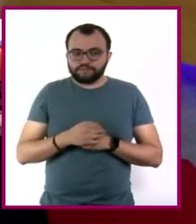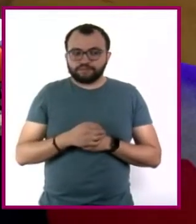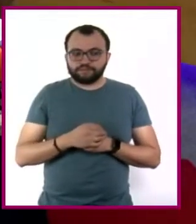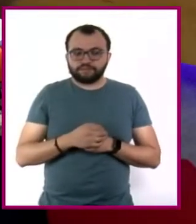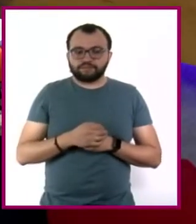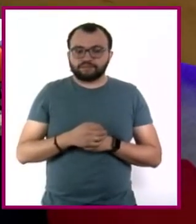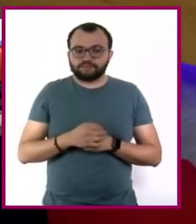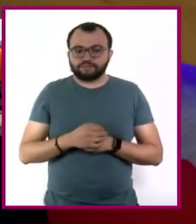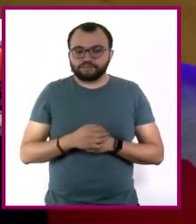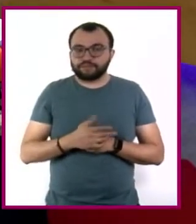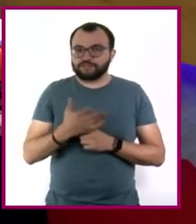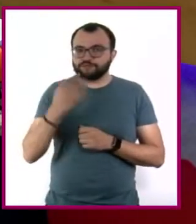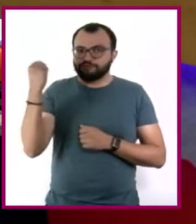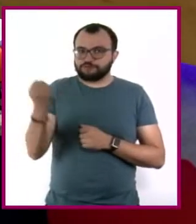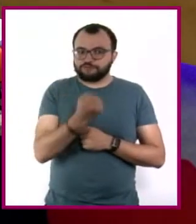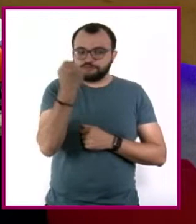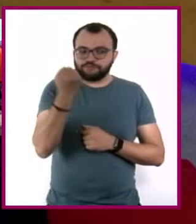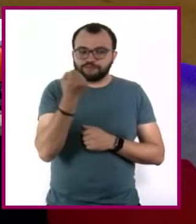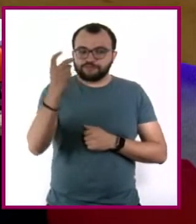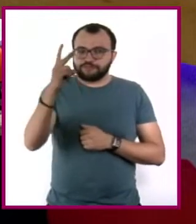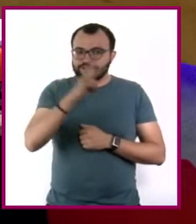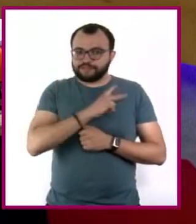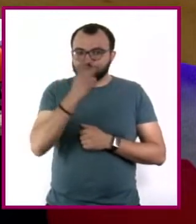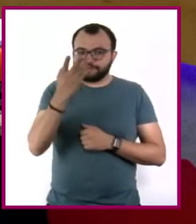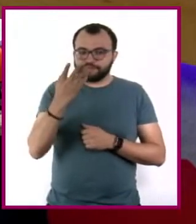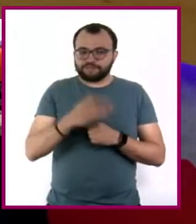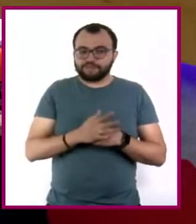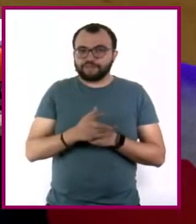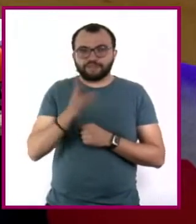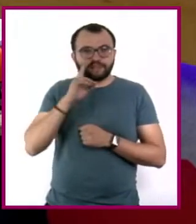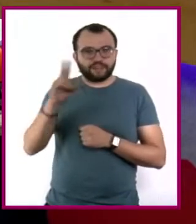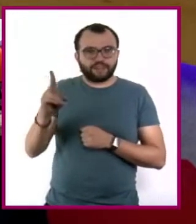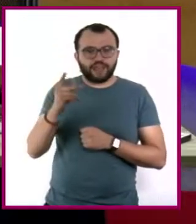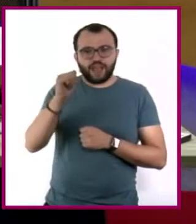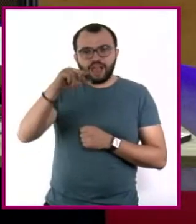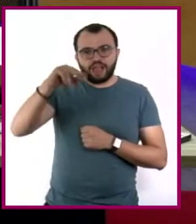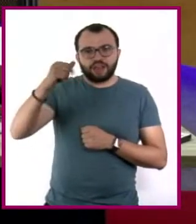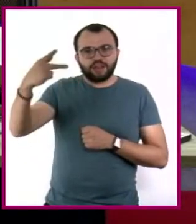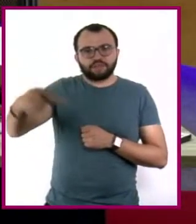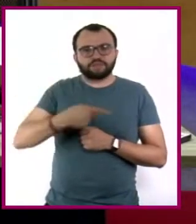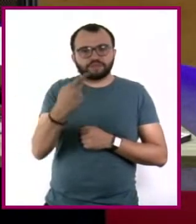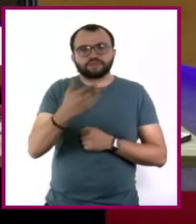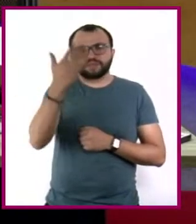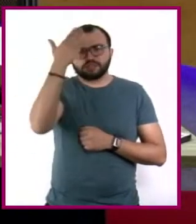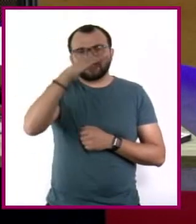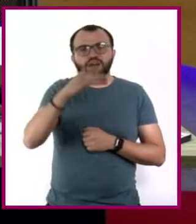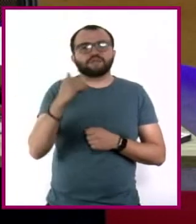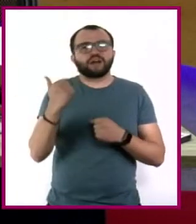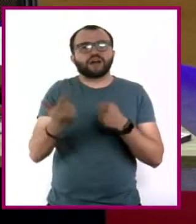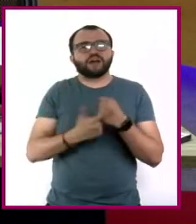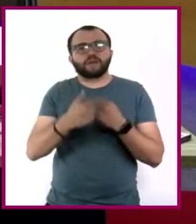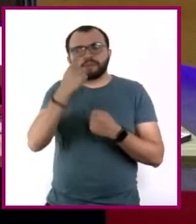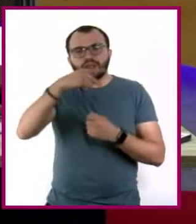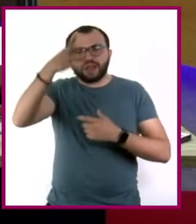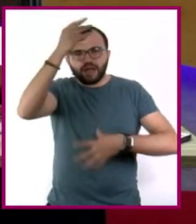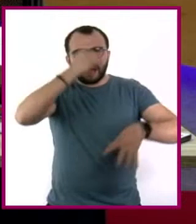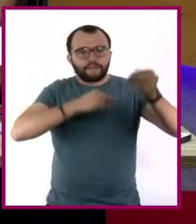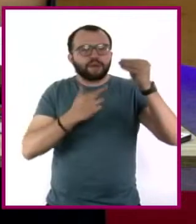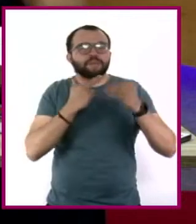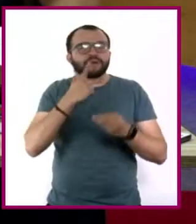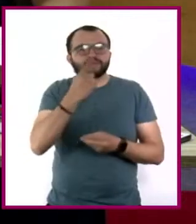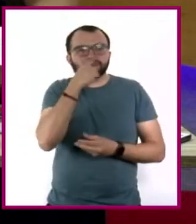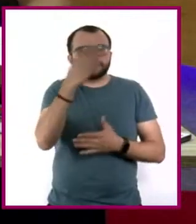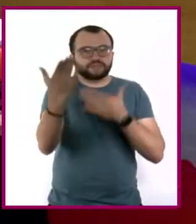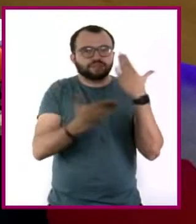Ay, además, qué suerte la mía. Ay, mira, dice Ana, nos pregunta si sabemos algún método para aprender mejor lo que estudiamos en casa